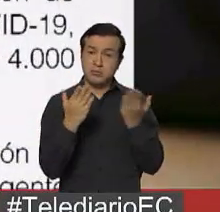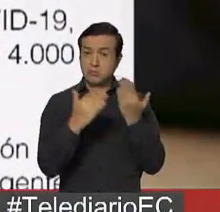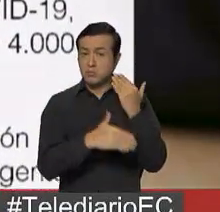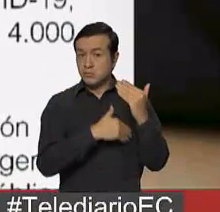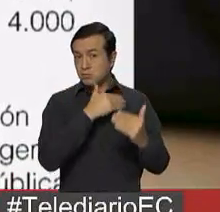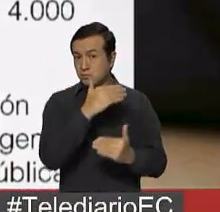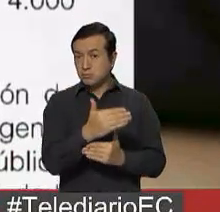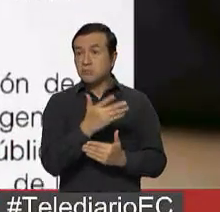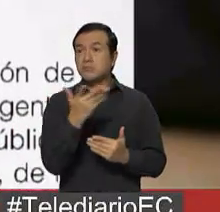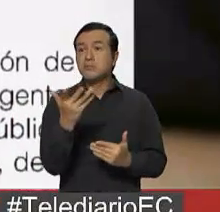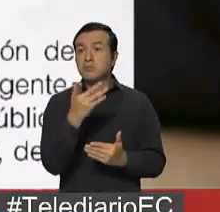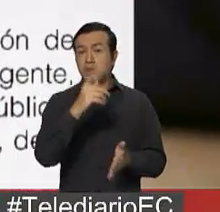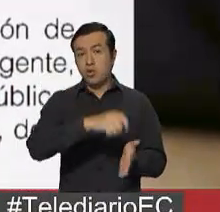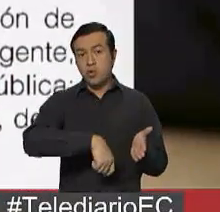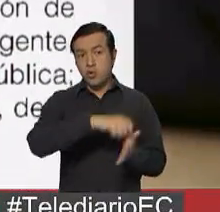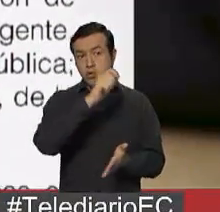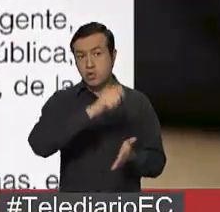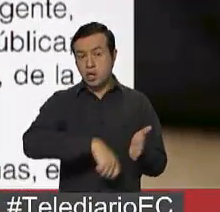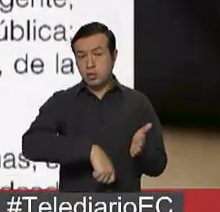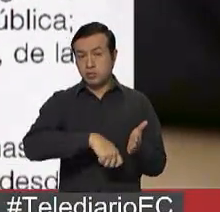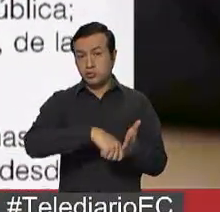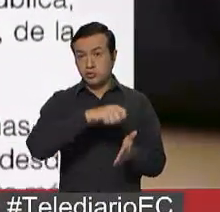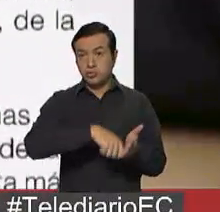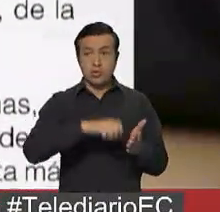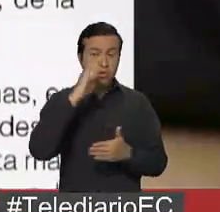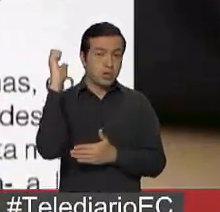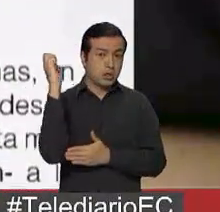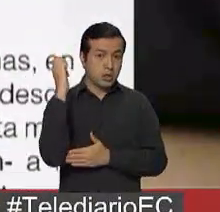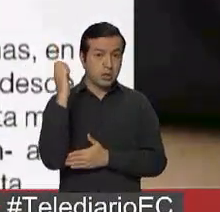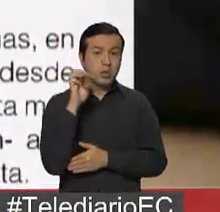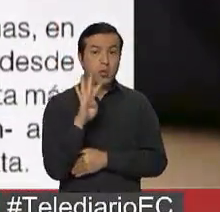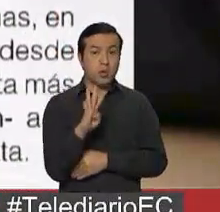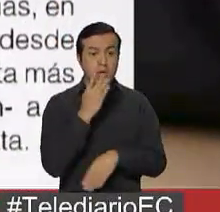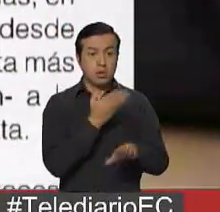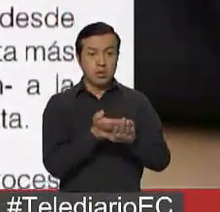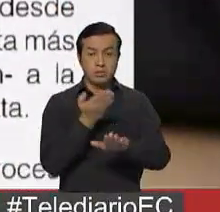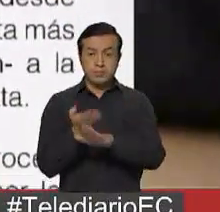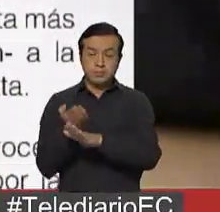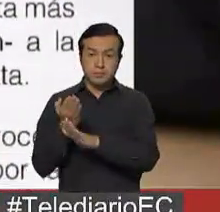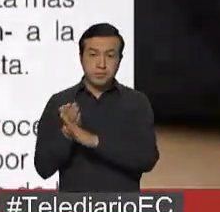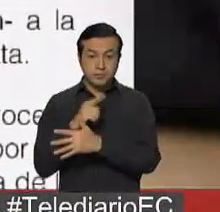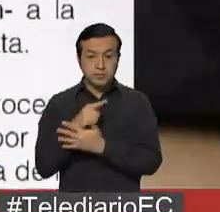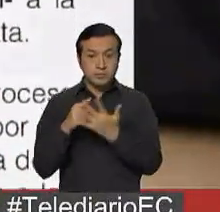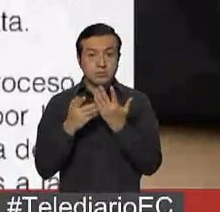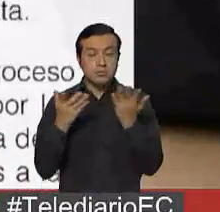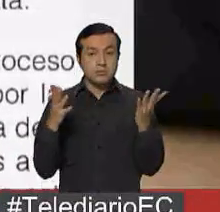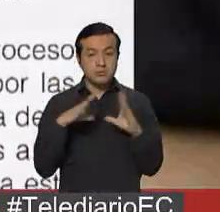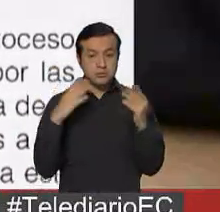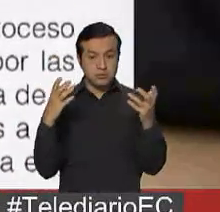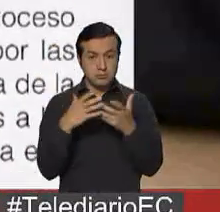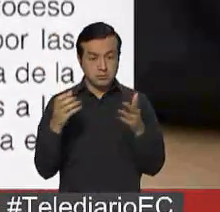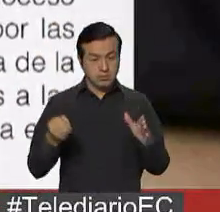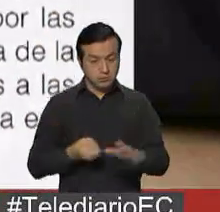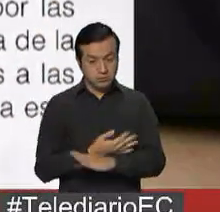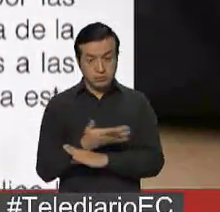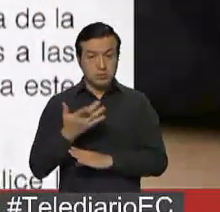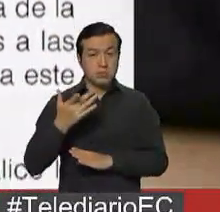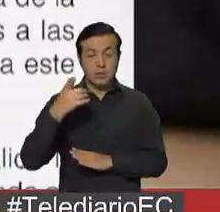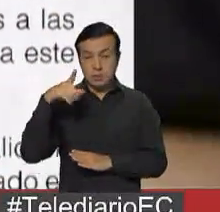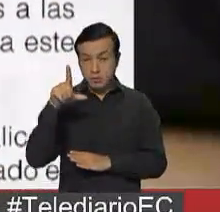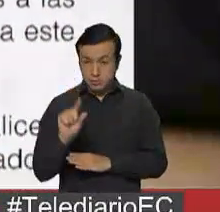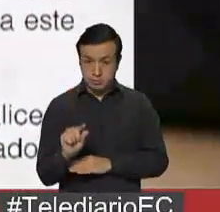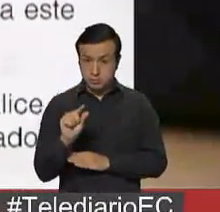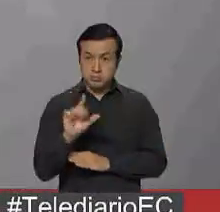se realizó bajo la modalidad de contratación en situ emergencia que cuatro oferentes participaron y que la comisión recomendó la oferta más beneficiosa